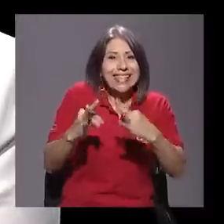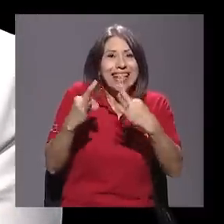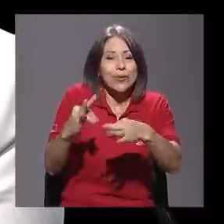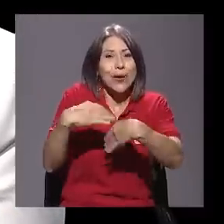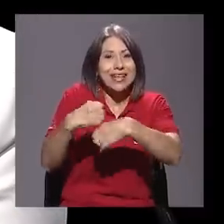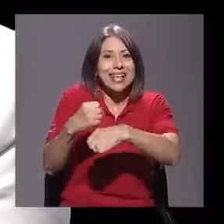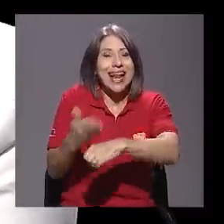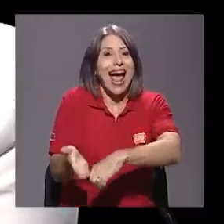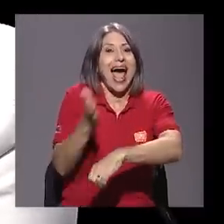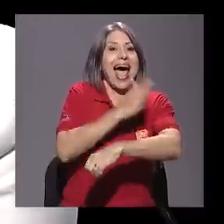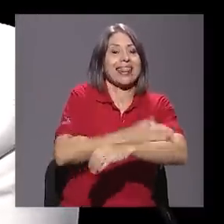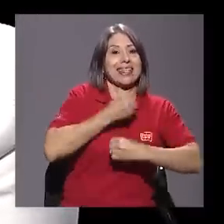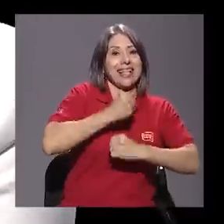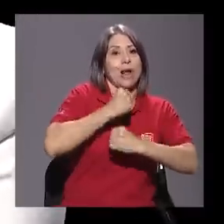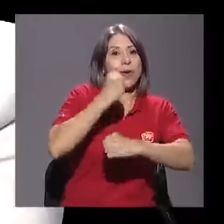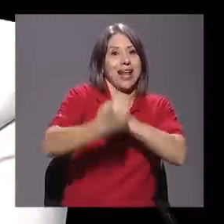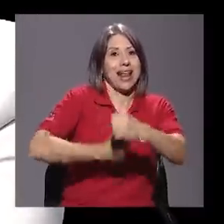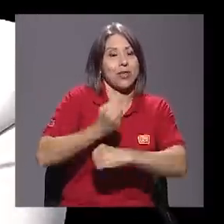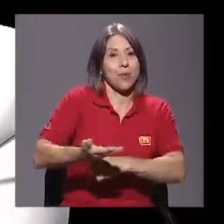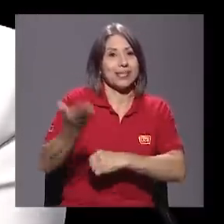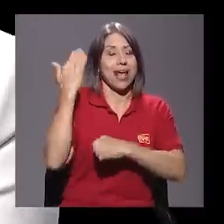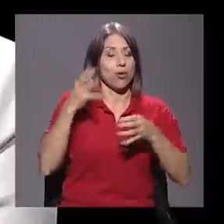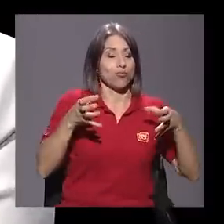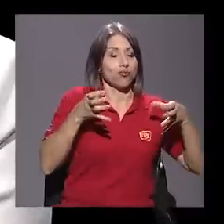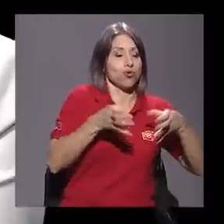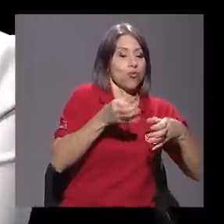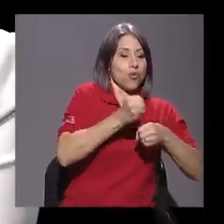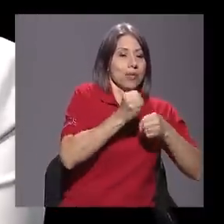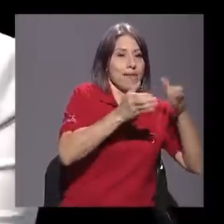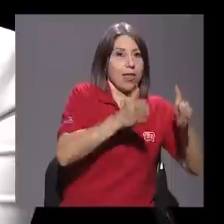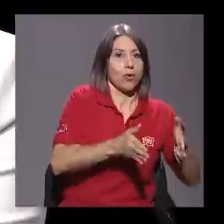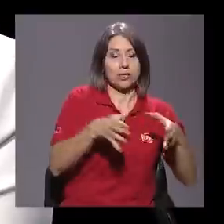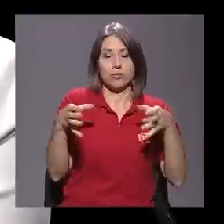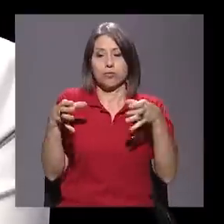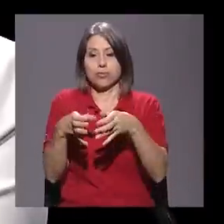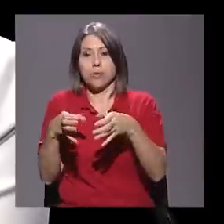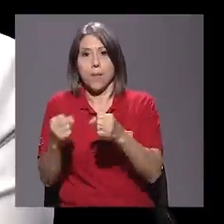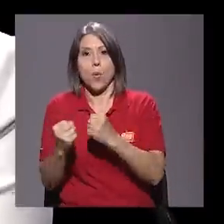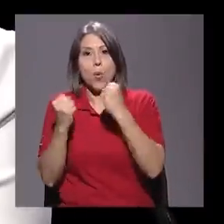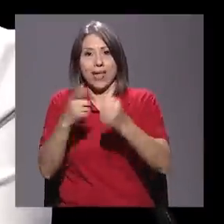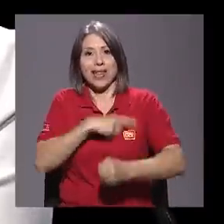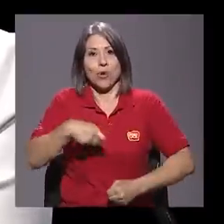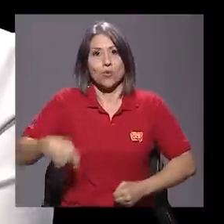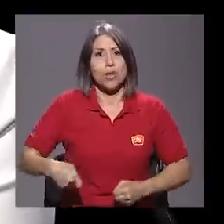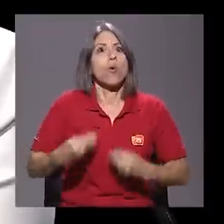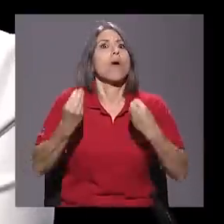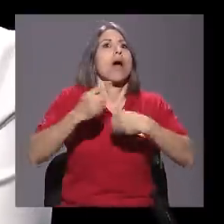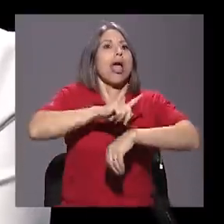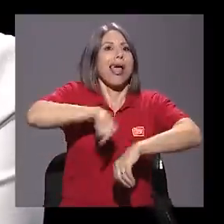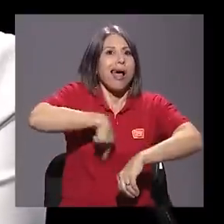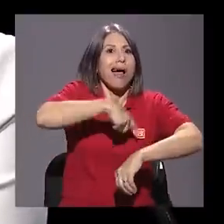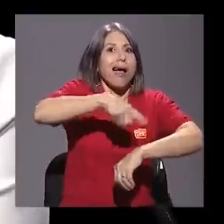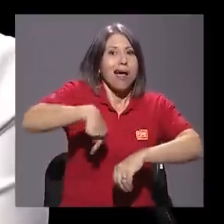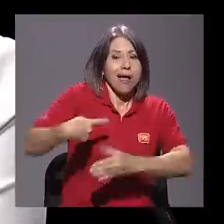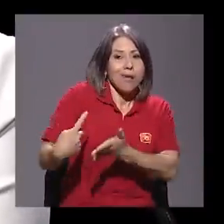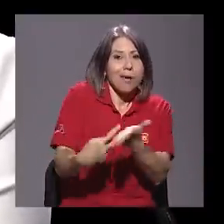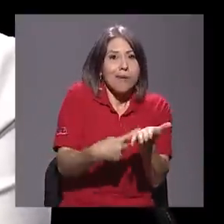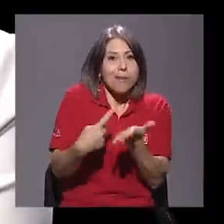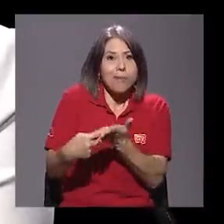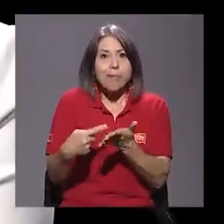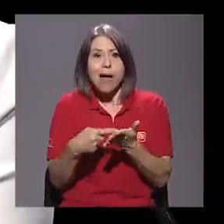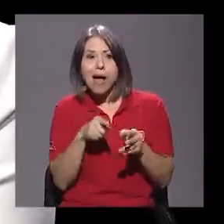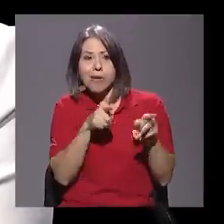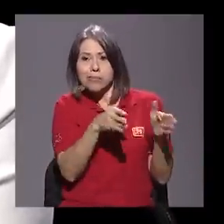de la huelga del año pasado entre el sector sindical y el Poder Ejecutivo. Estuvimos ahí muchas horas, yo vi las dos partes,